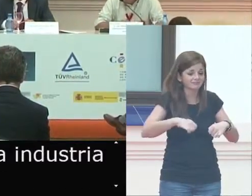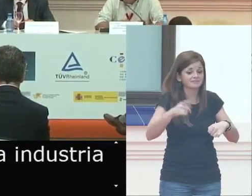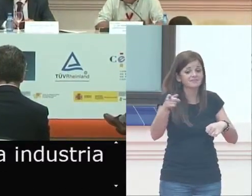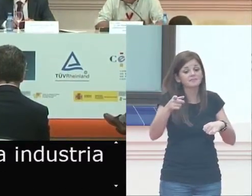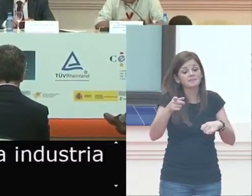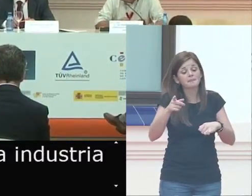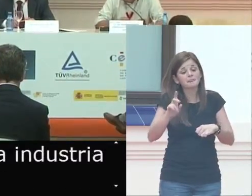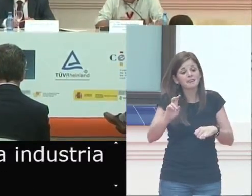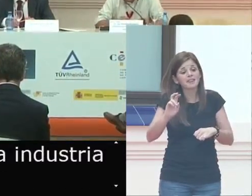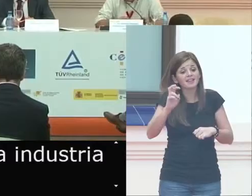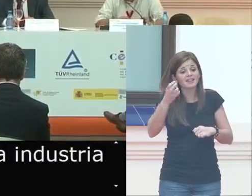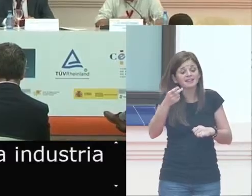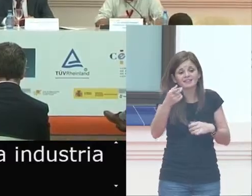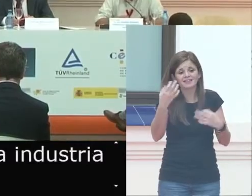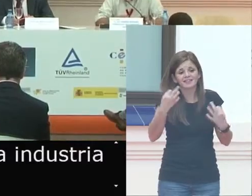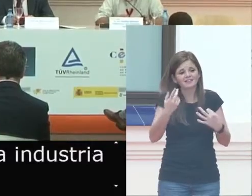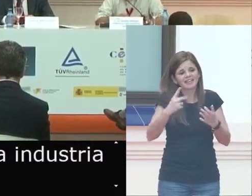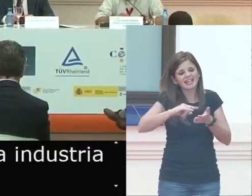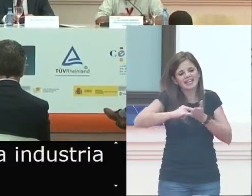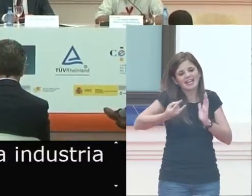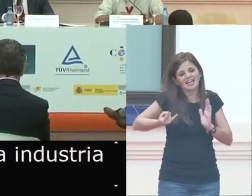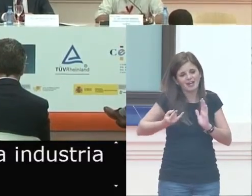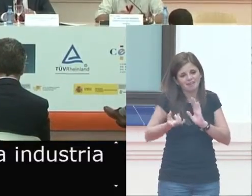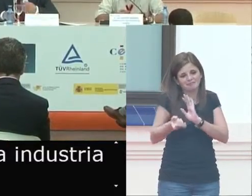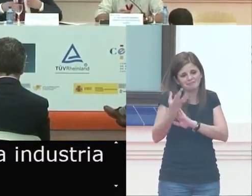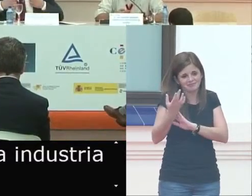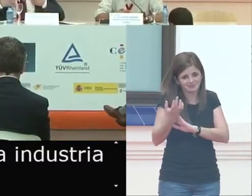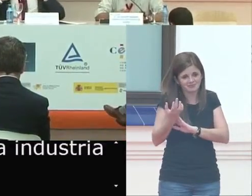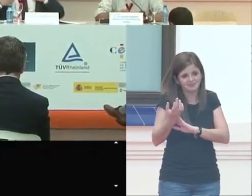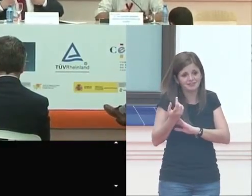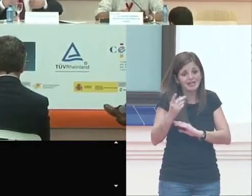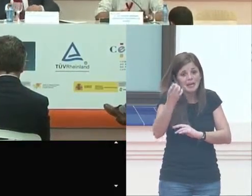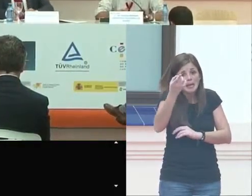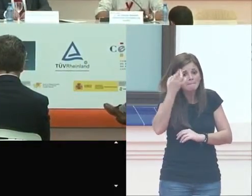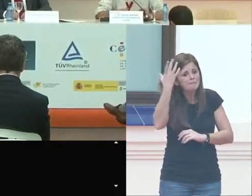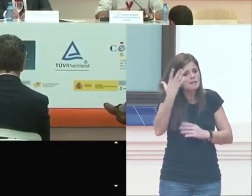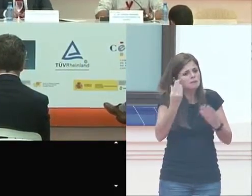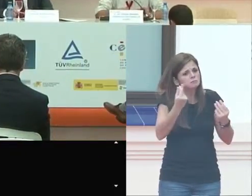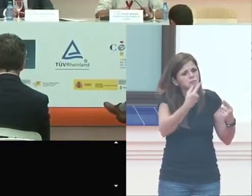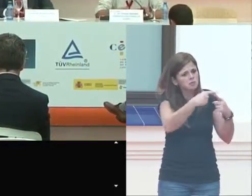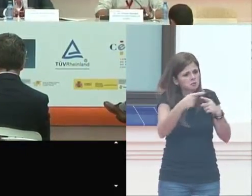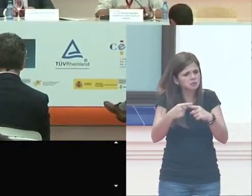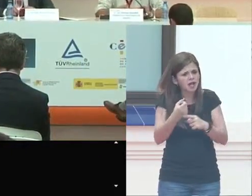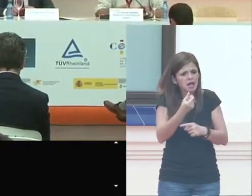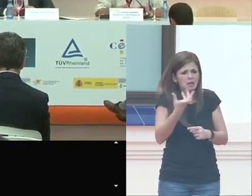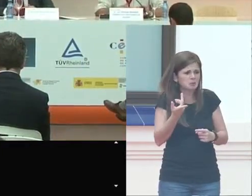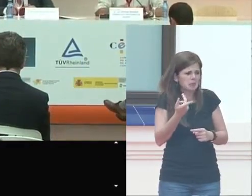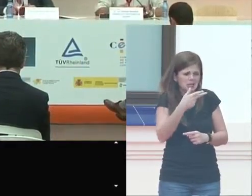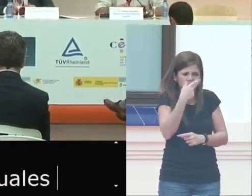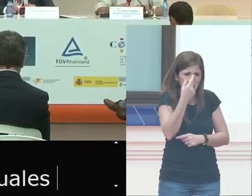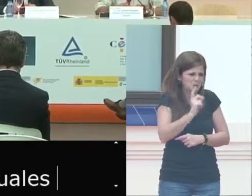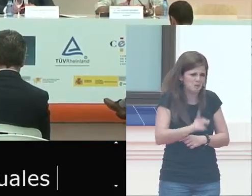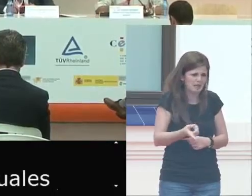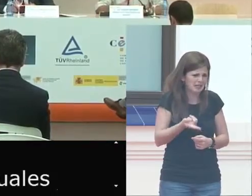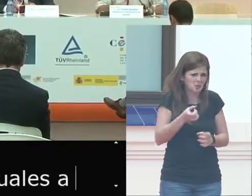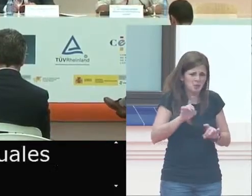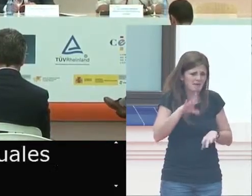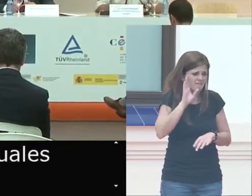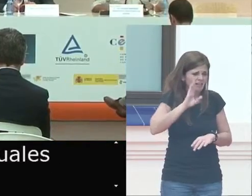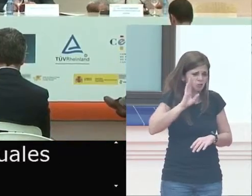día. Y inventamos muchas cosas, de las cuales algunas son basura y tiramos